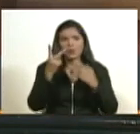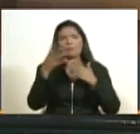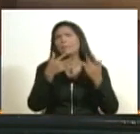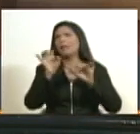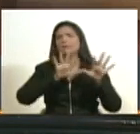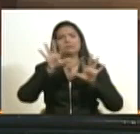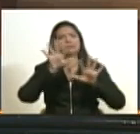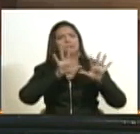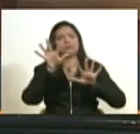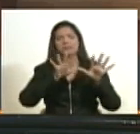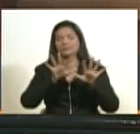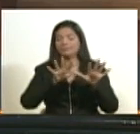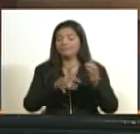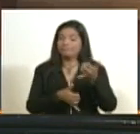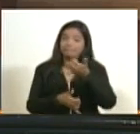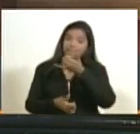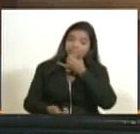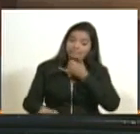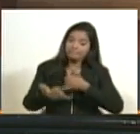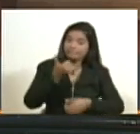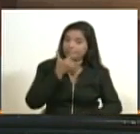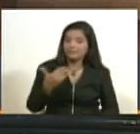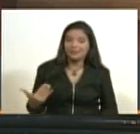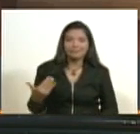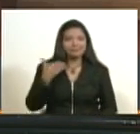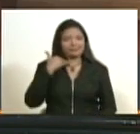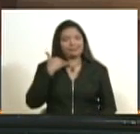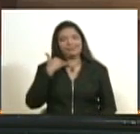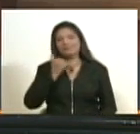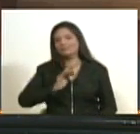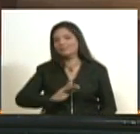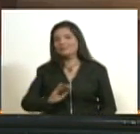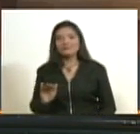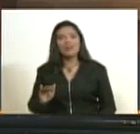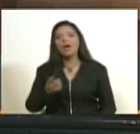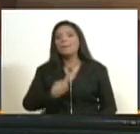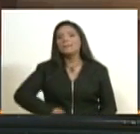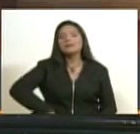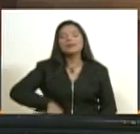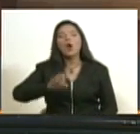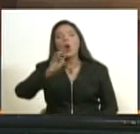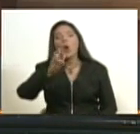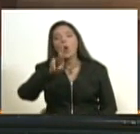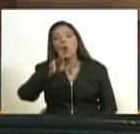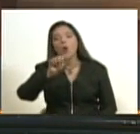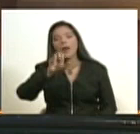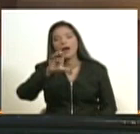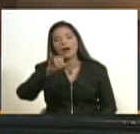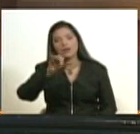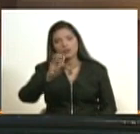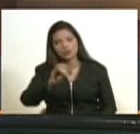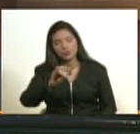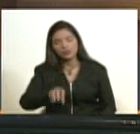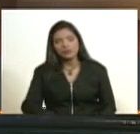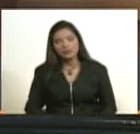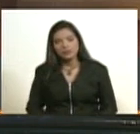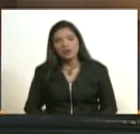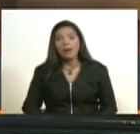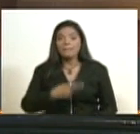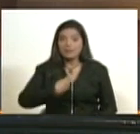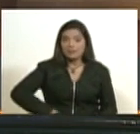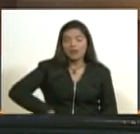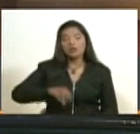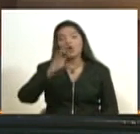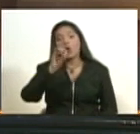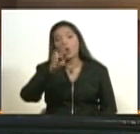exterior errada y fracasada, del presidente Horacio Cartes, el presidente Horacio